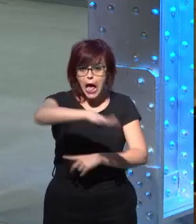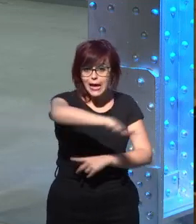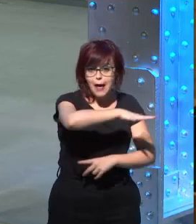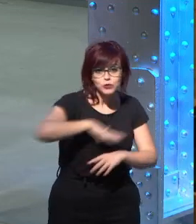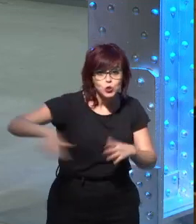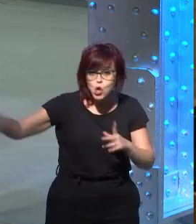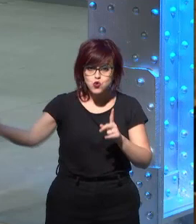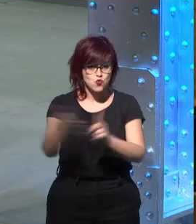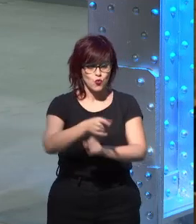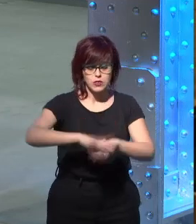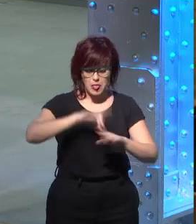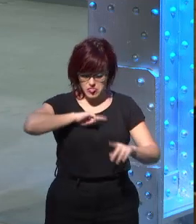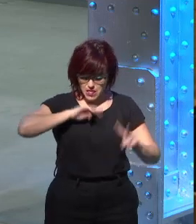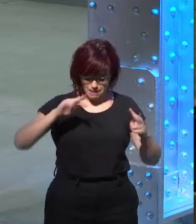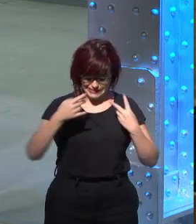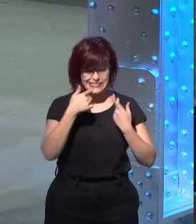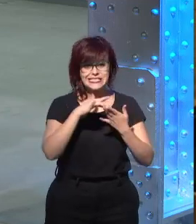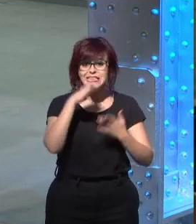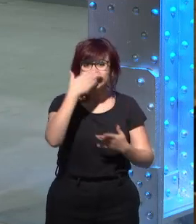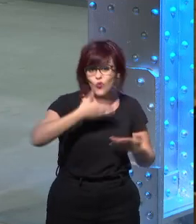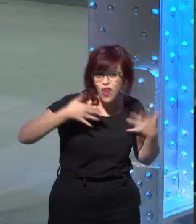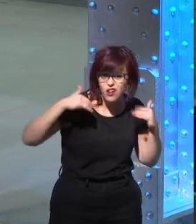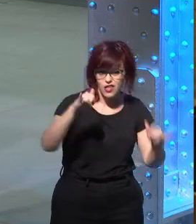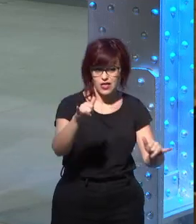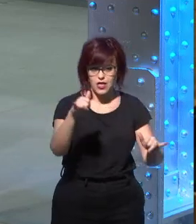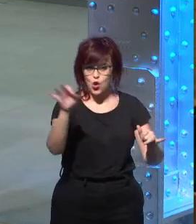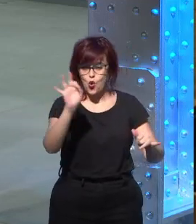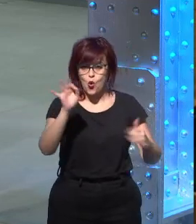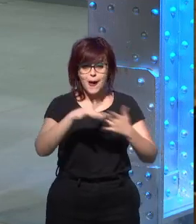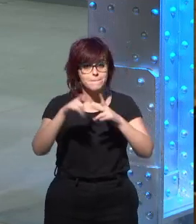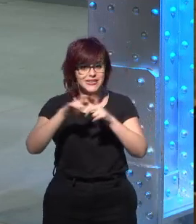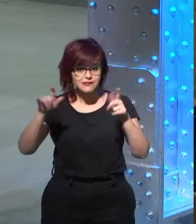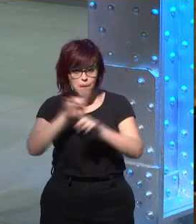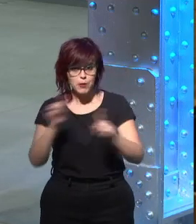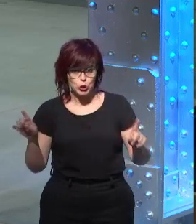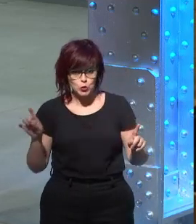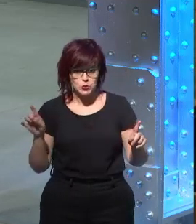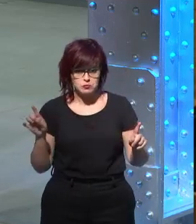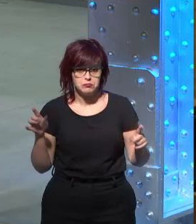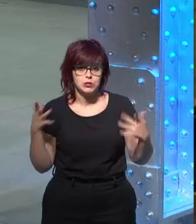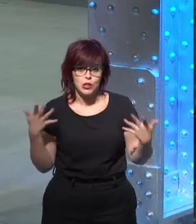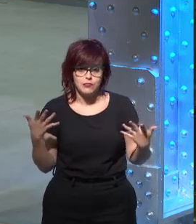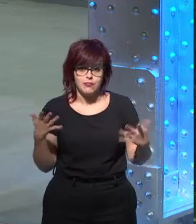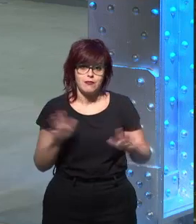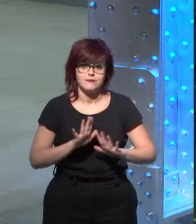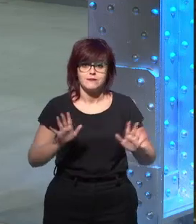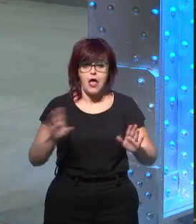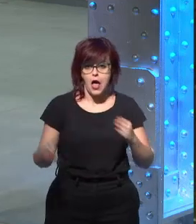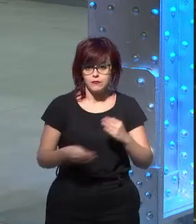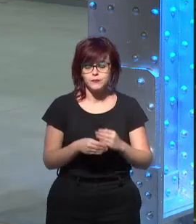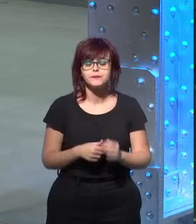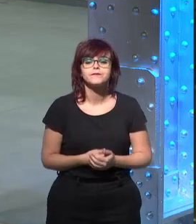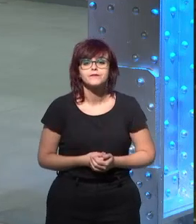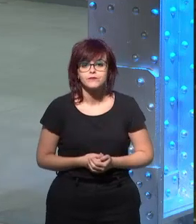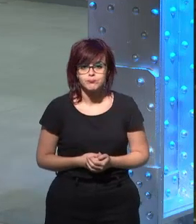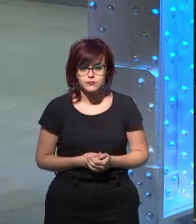propicio ni ya en las escuelas ni ahora mismo en las empresas. Esa era mi aportación. Apártate un poco,